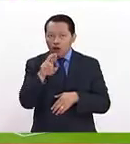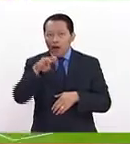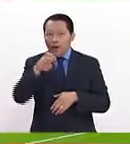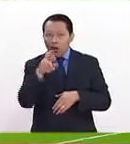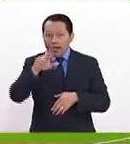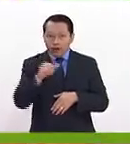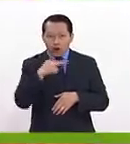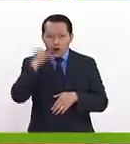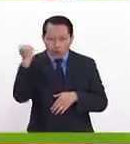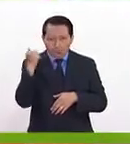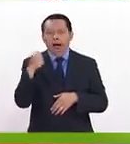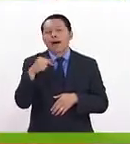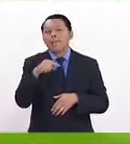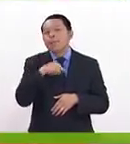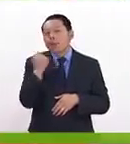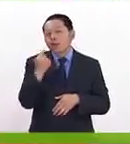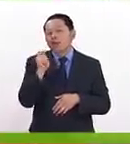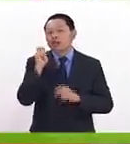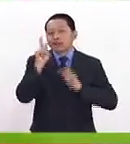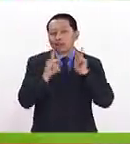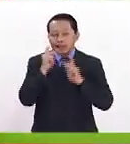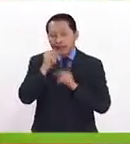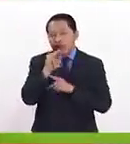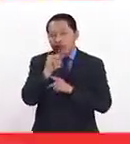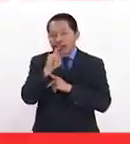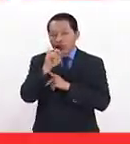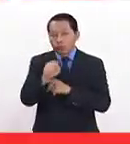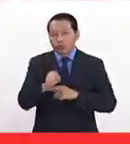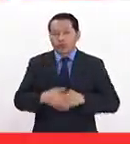Roma perdió por la mínima en su visita a la Juventus.